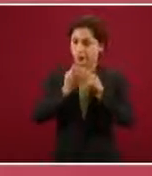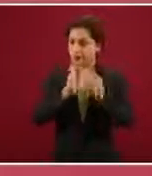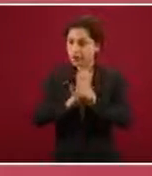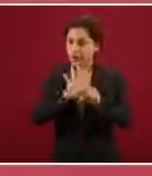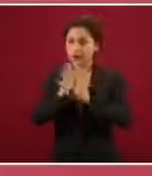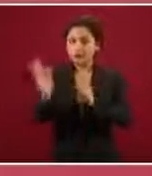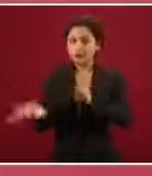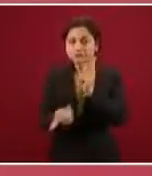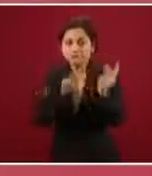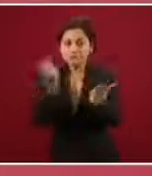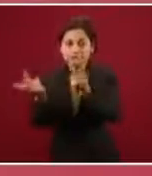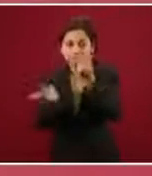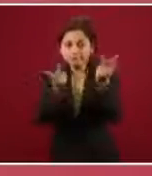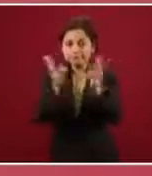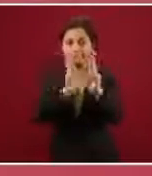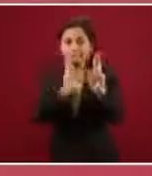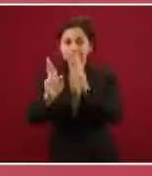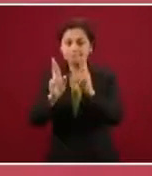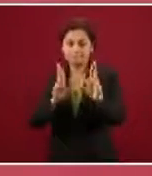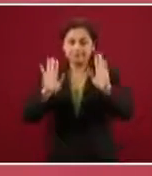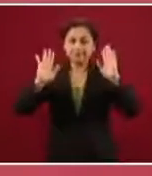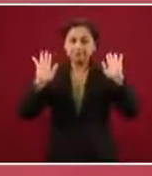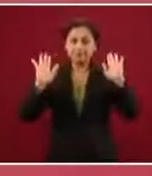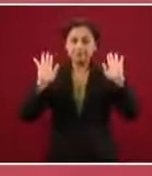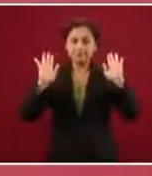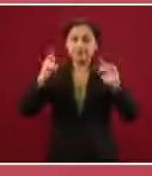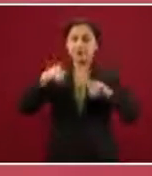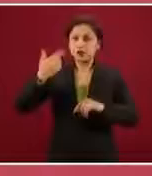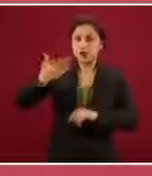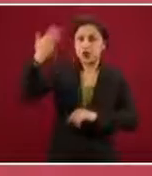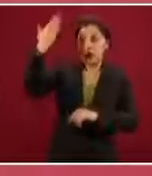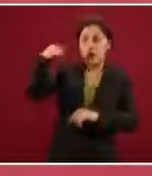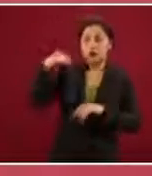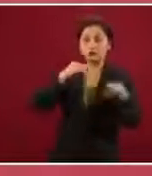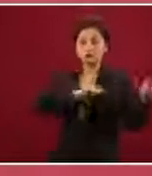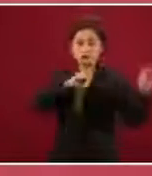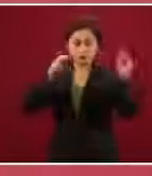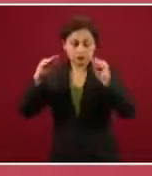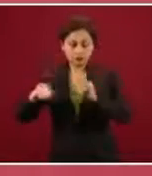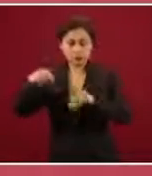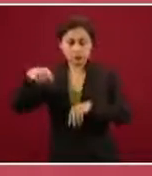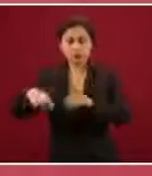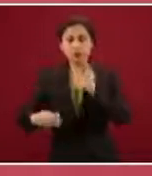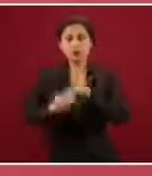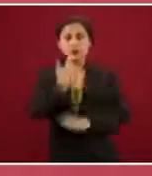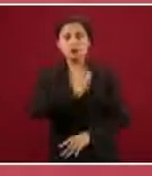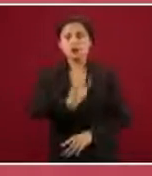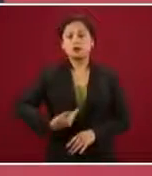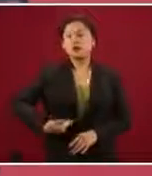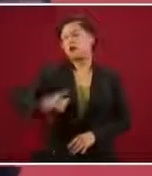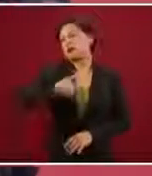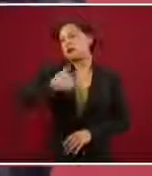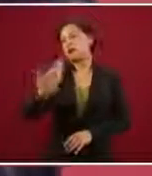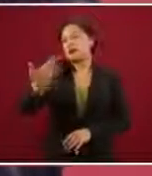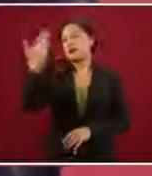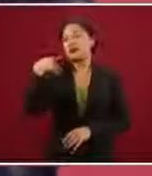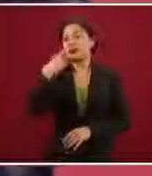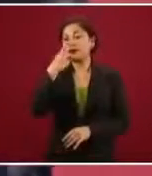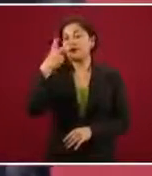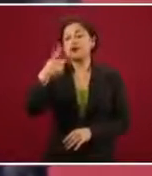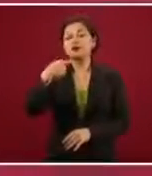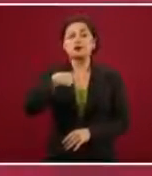Yo tomé posición y dije que no estaba de acuerdo en